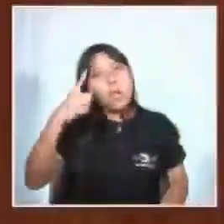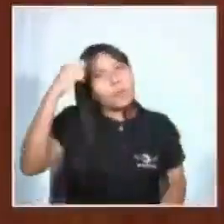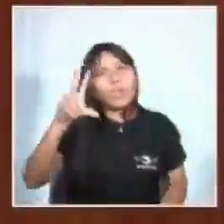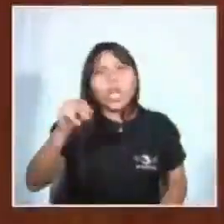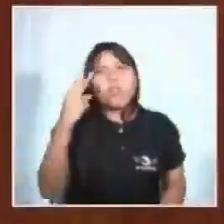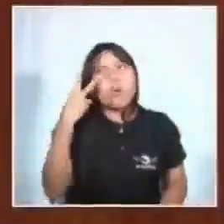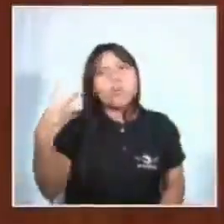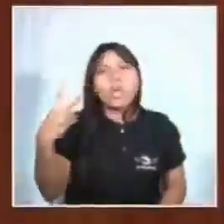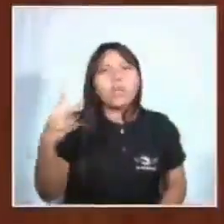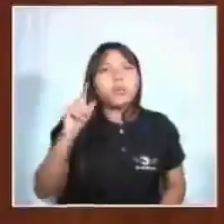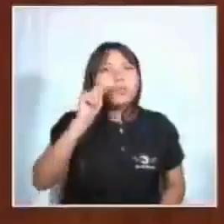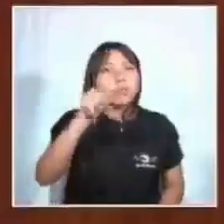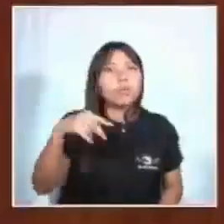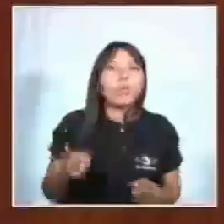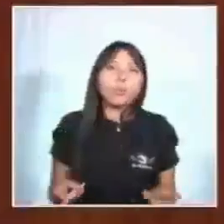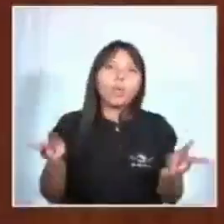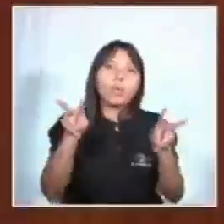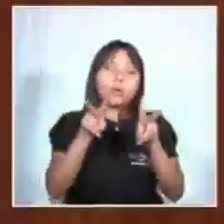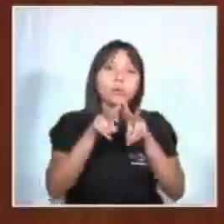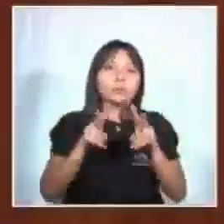reconocieron ni vieron tu valor.